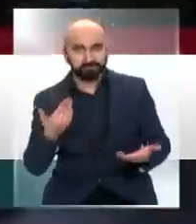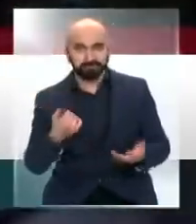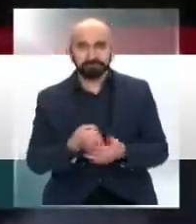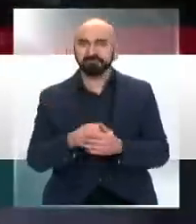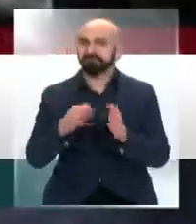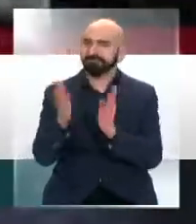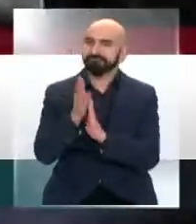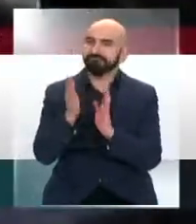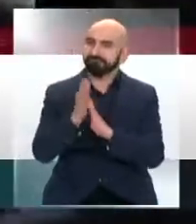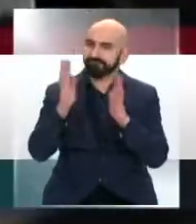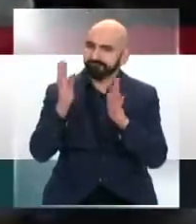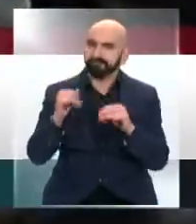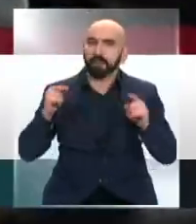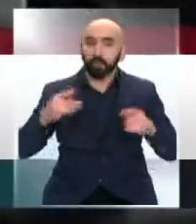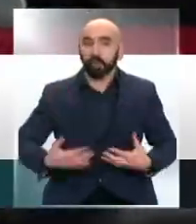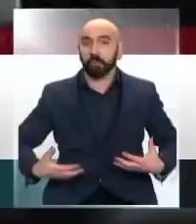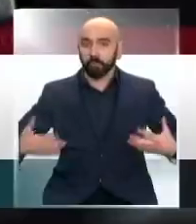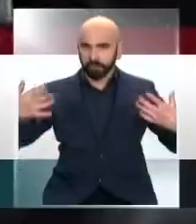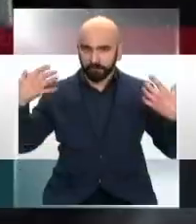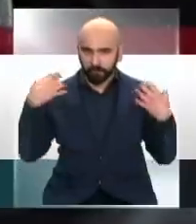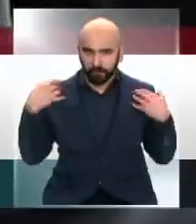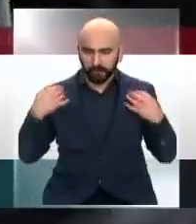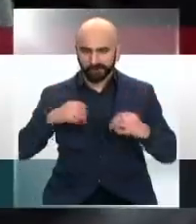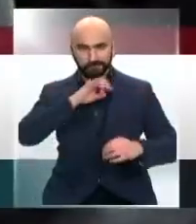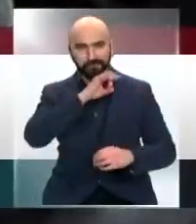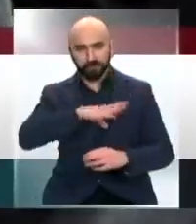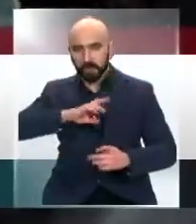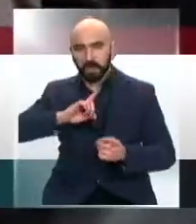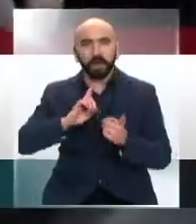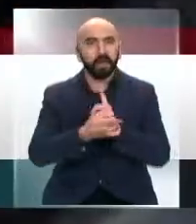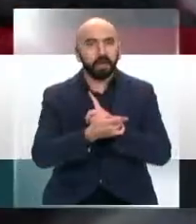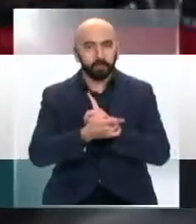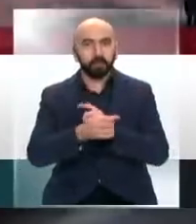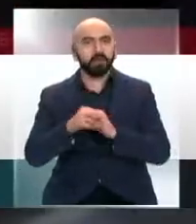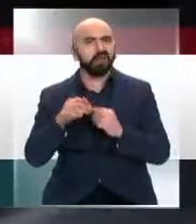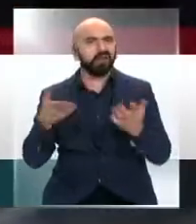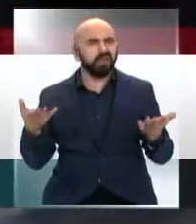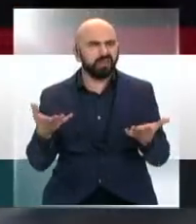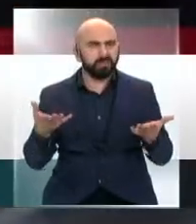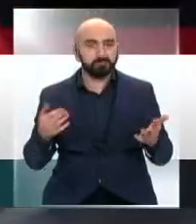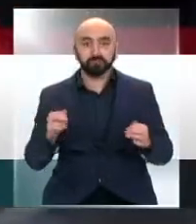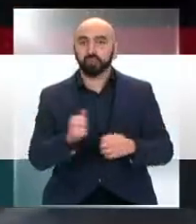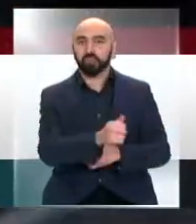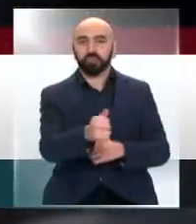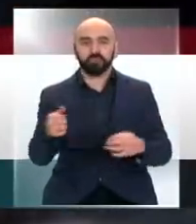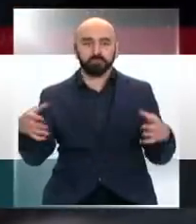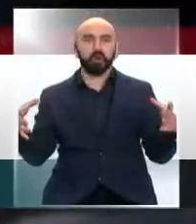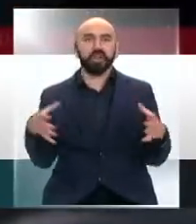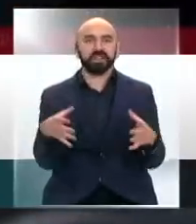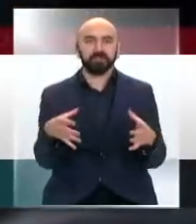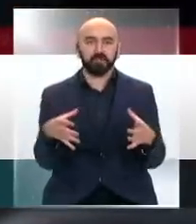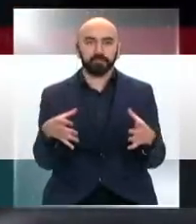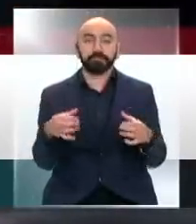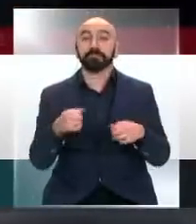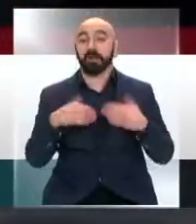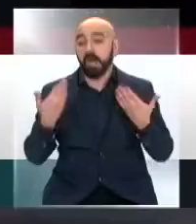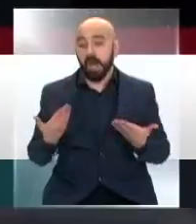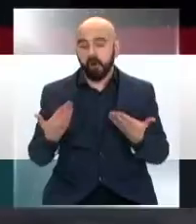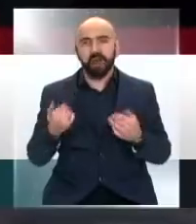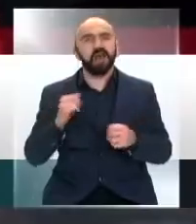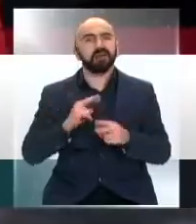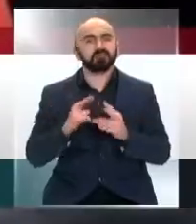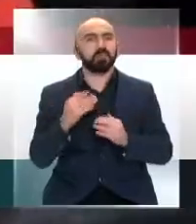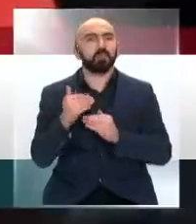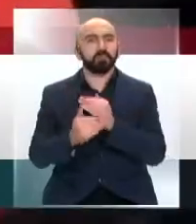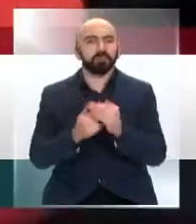la responsabilidad de cambiar Chile es colectiva. Hoy día estamos encarnando un proceso colectivo, y quiero también